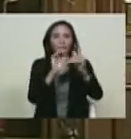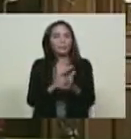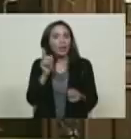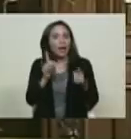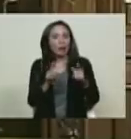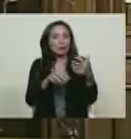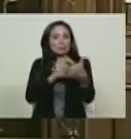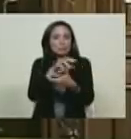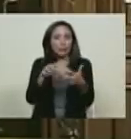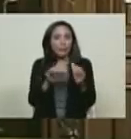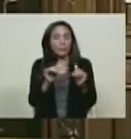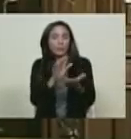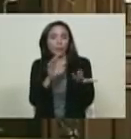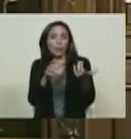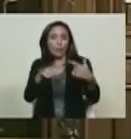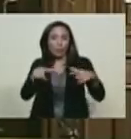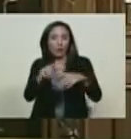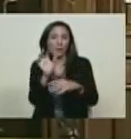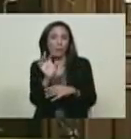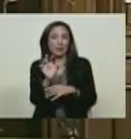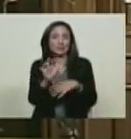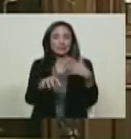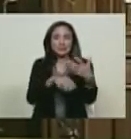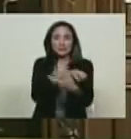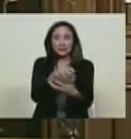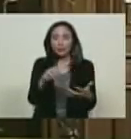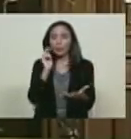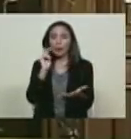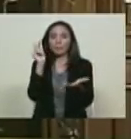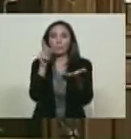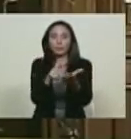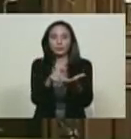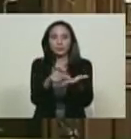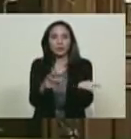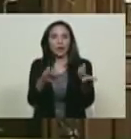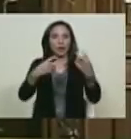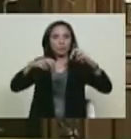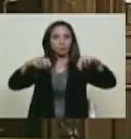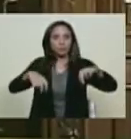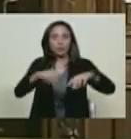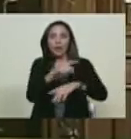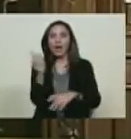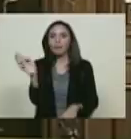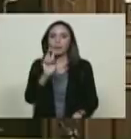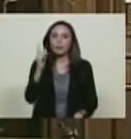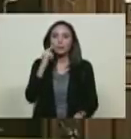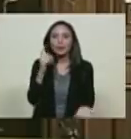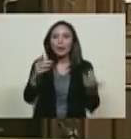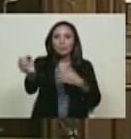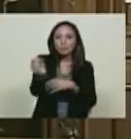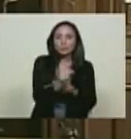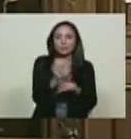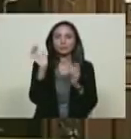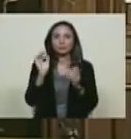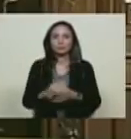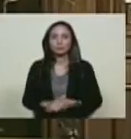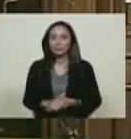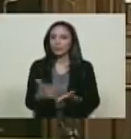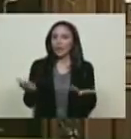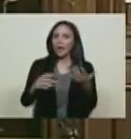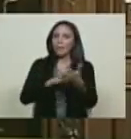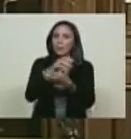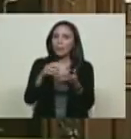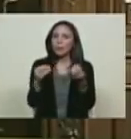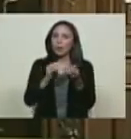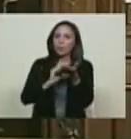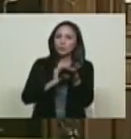geopolíticos inclusive, y llegar a hablar, y a Venezuela siempre nos buscan. Venezuela, ven acá, y este problema,